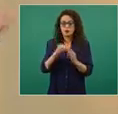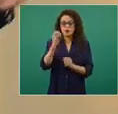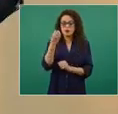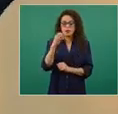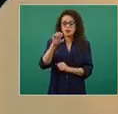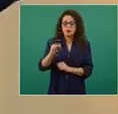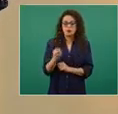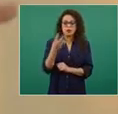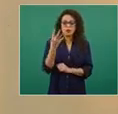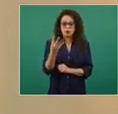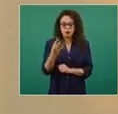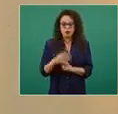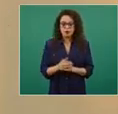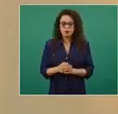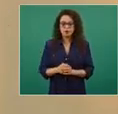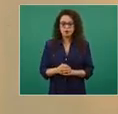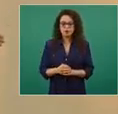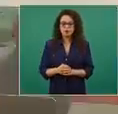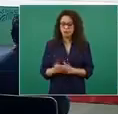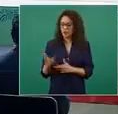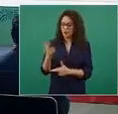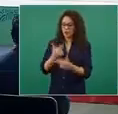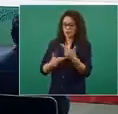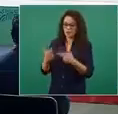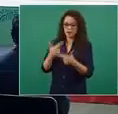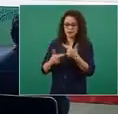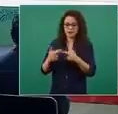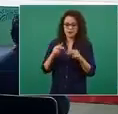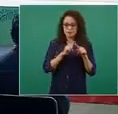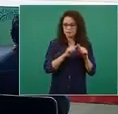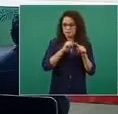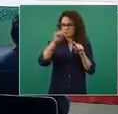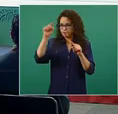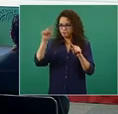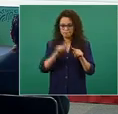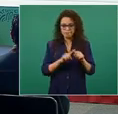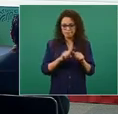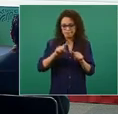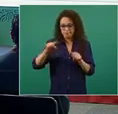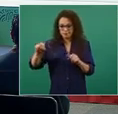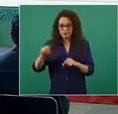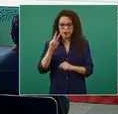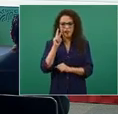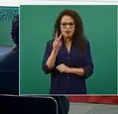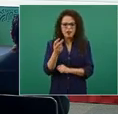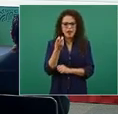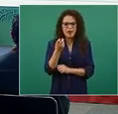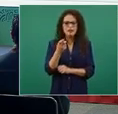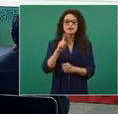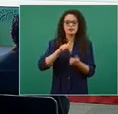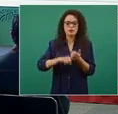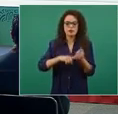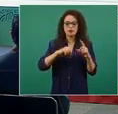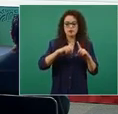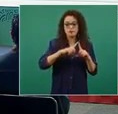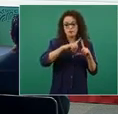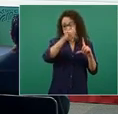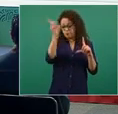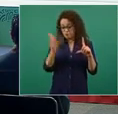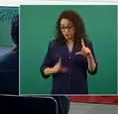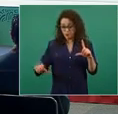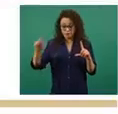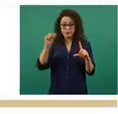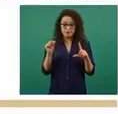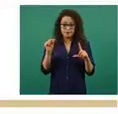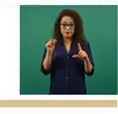3.681.064. Regresando a la gráfica, ustedes pueden ver que esta es una gráfica nacional, como dice, es el COVID-19